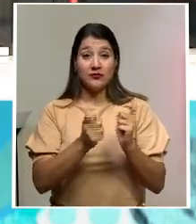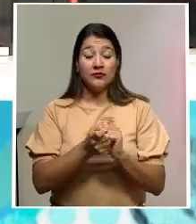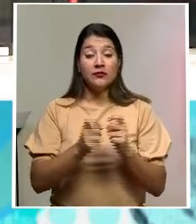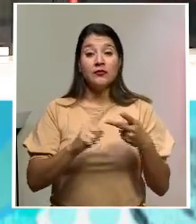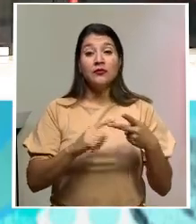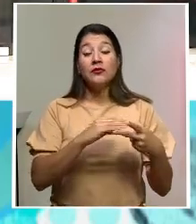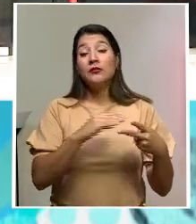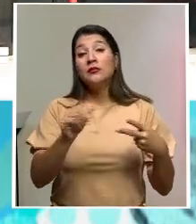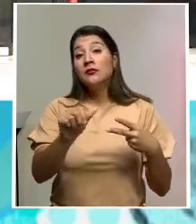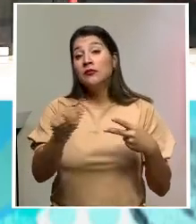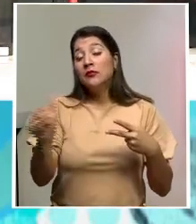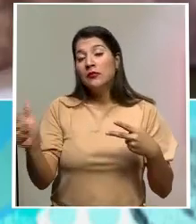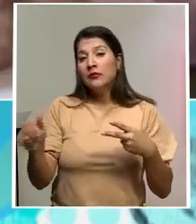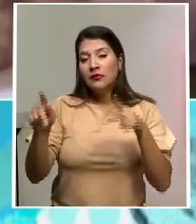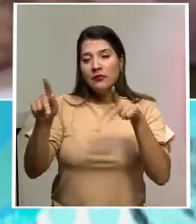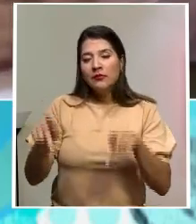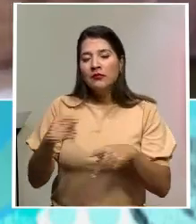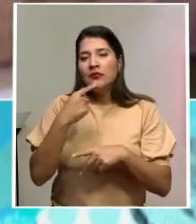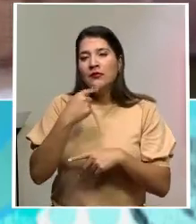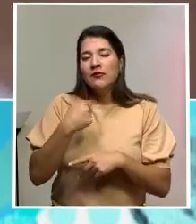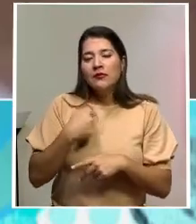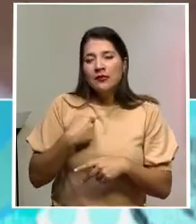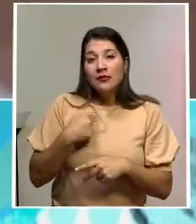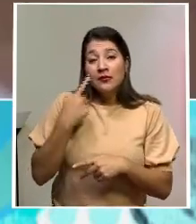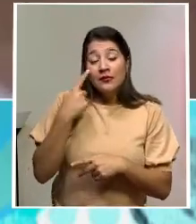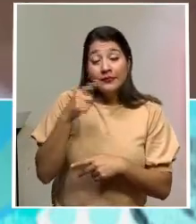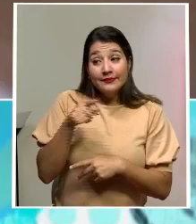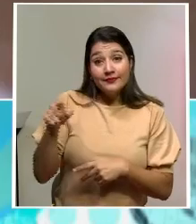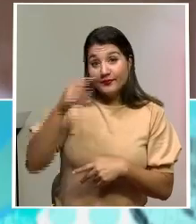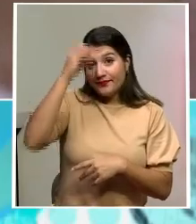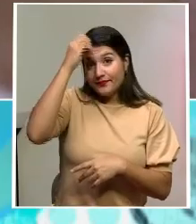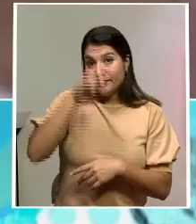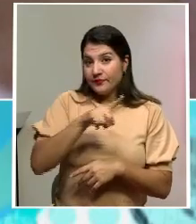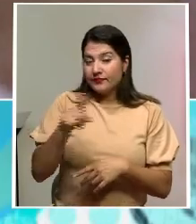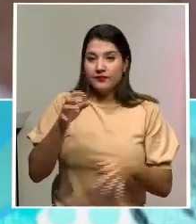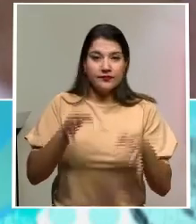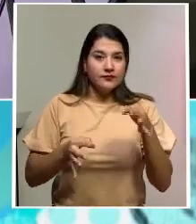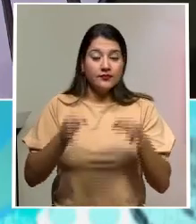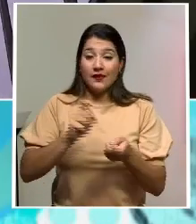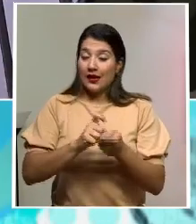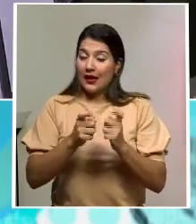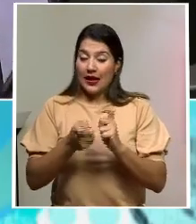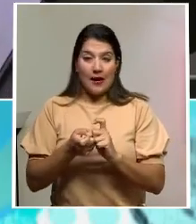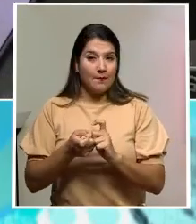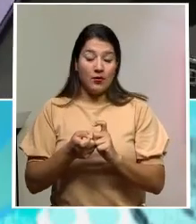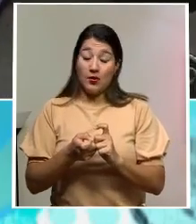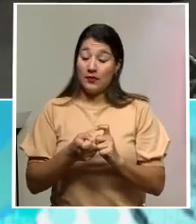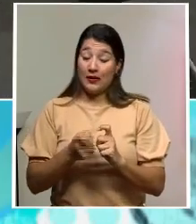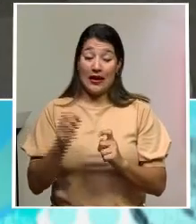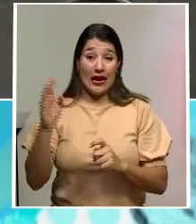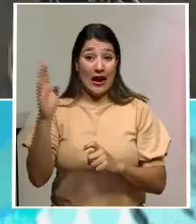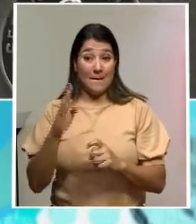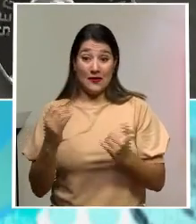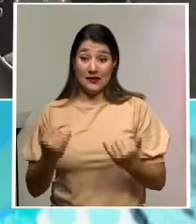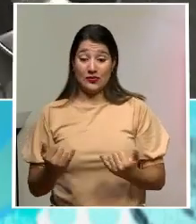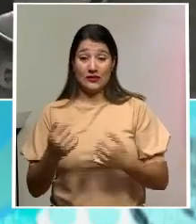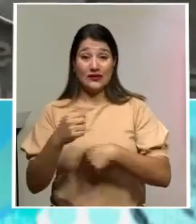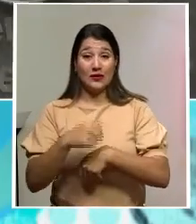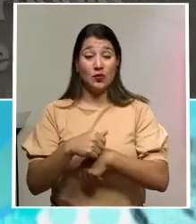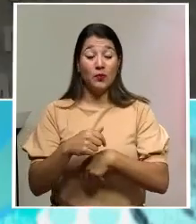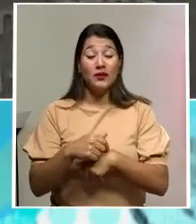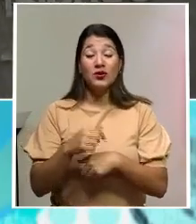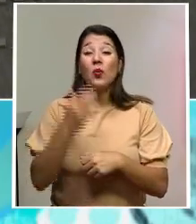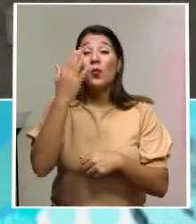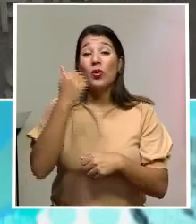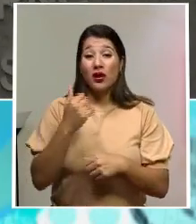que otros nos mencionaron que para ellos sería injusto una reforma, sobre todo en estos momentos, en una situación tan